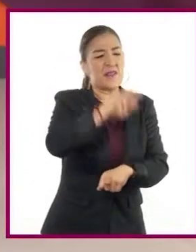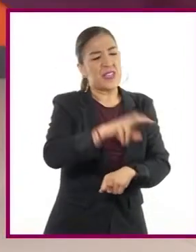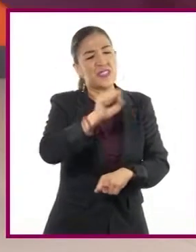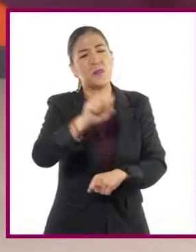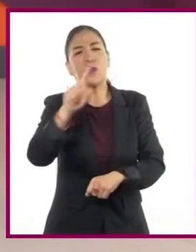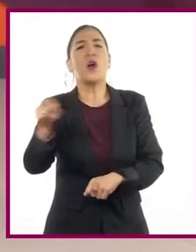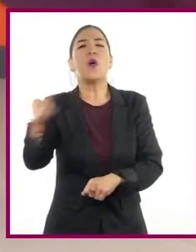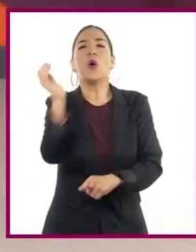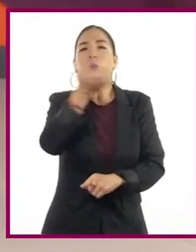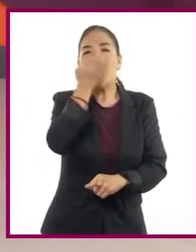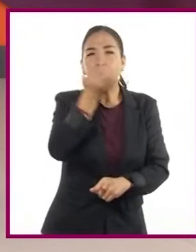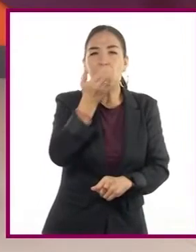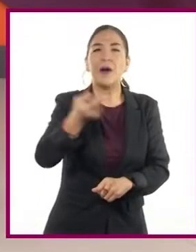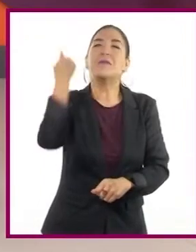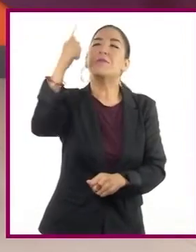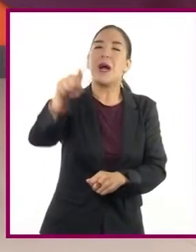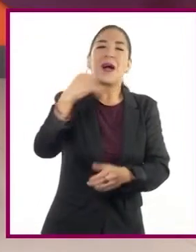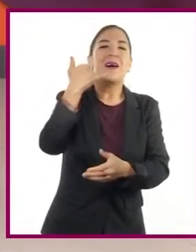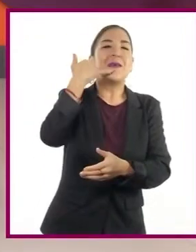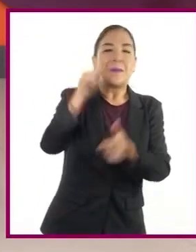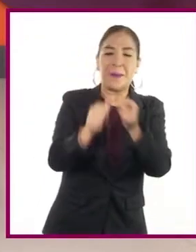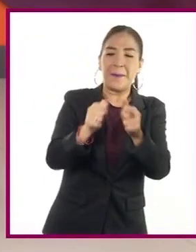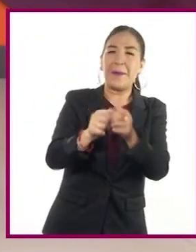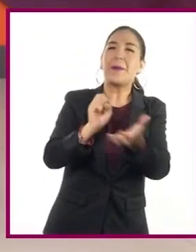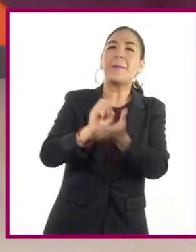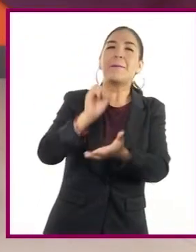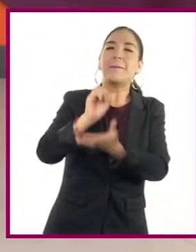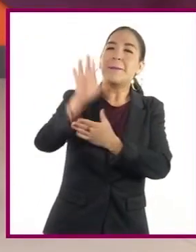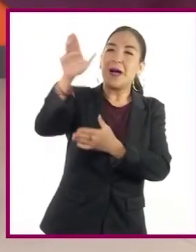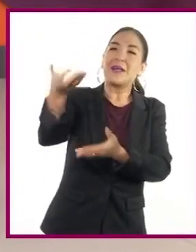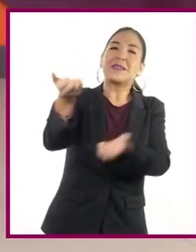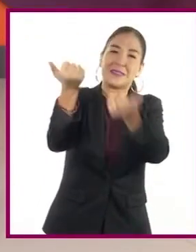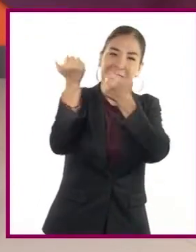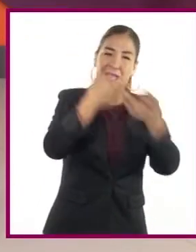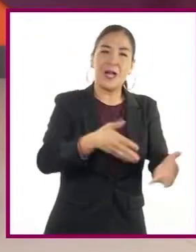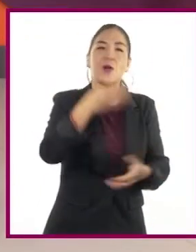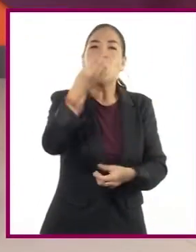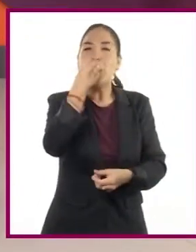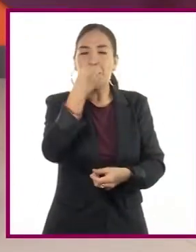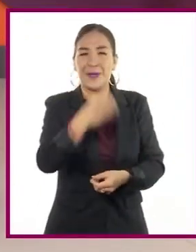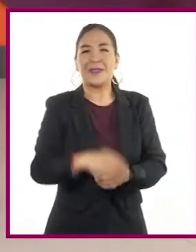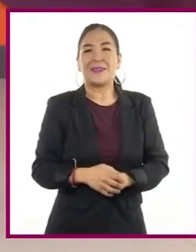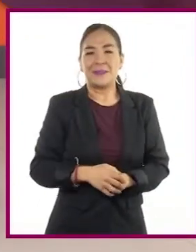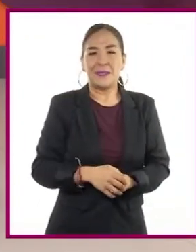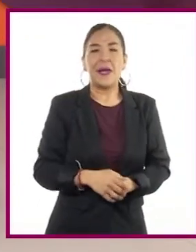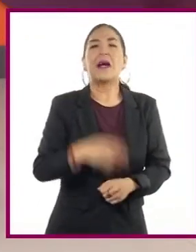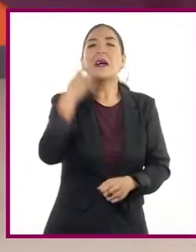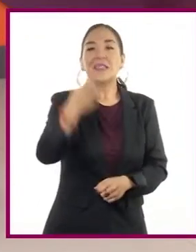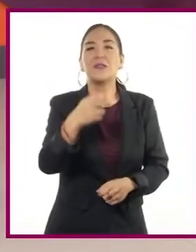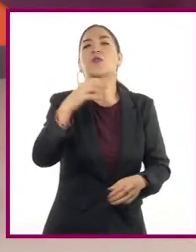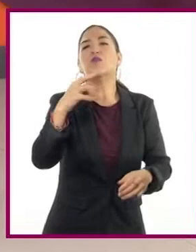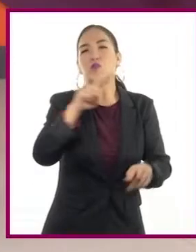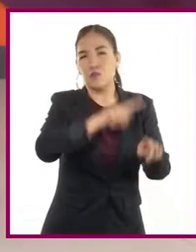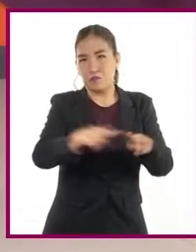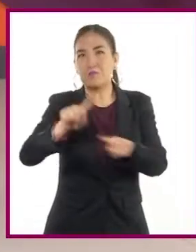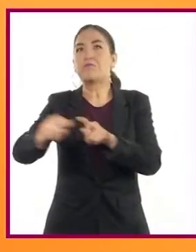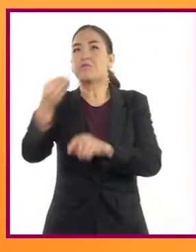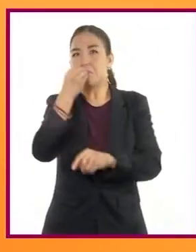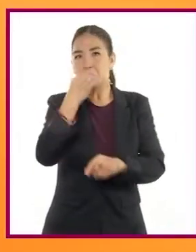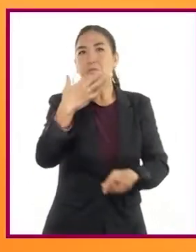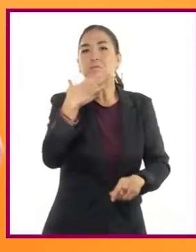acostumbran ordenar comida a domicilio. Ya tienen sus lugares favoritos. en donde les ofrecen diversos